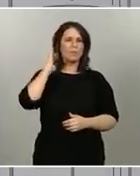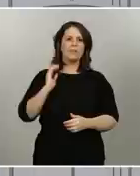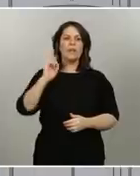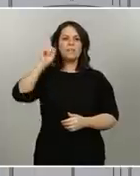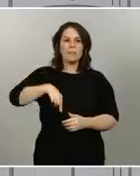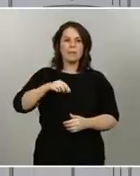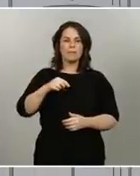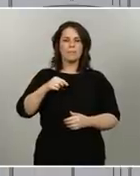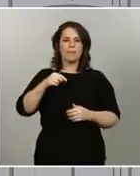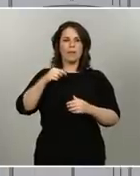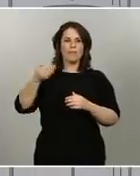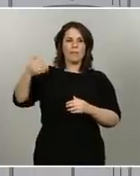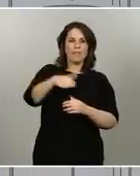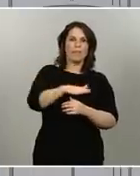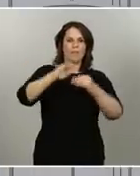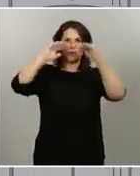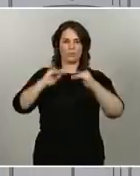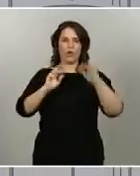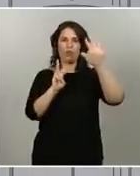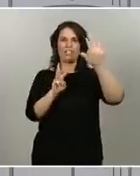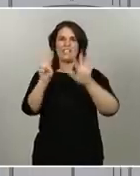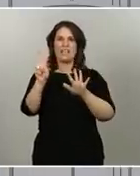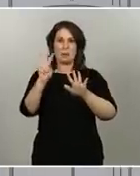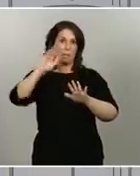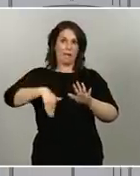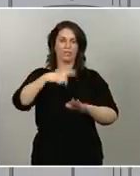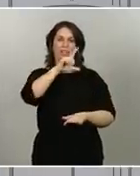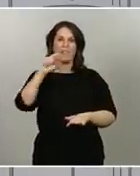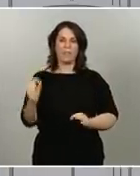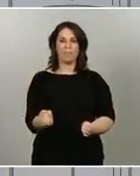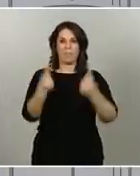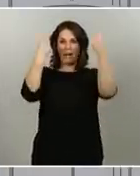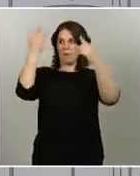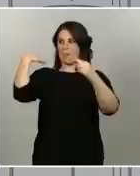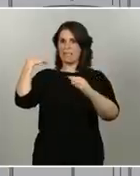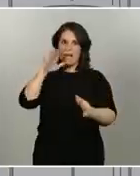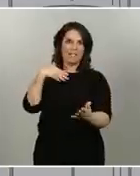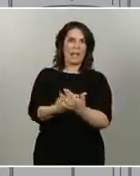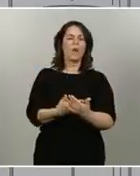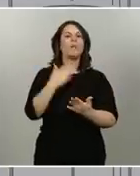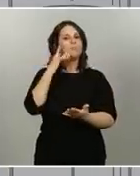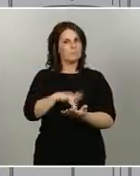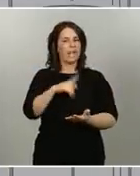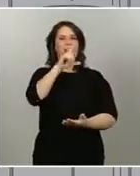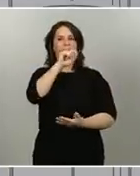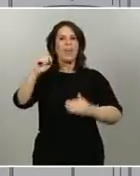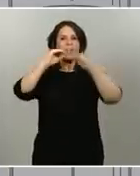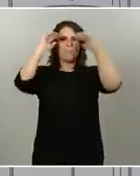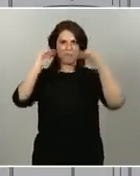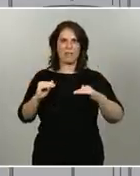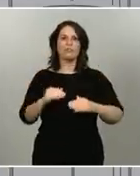debajo de los 100, 87 fallecidos. Por primera vez en muchísimo tiempo pasamos a tener fallecidos por debajo de los